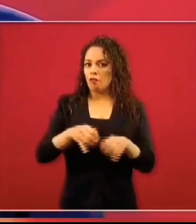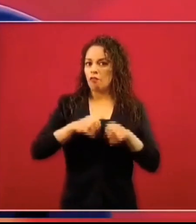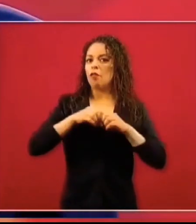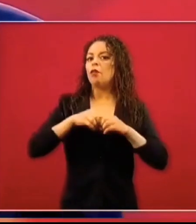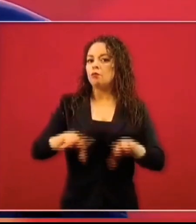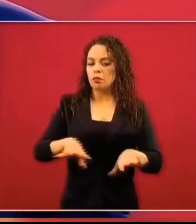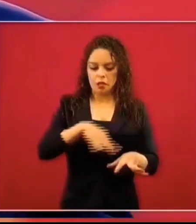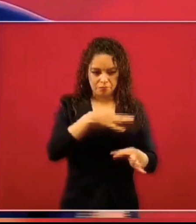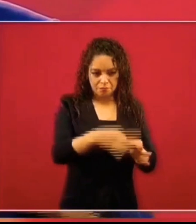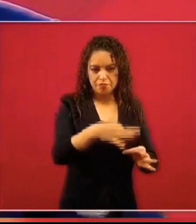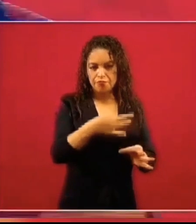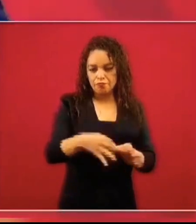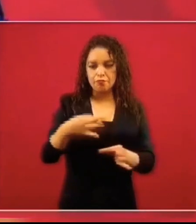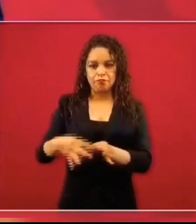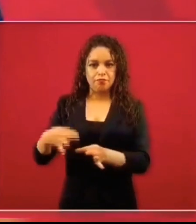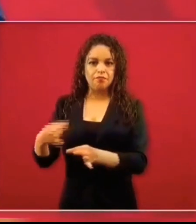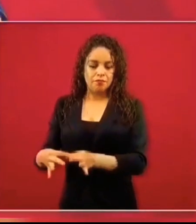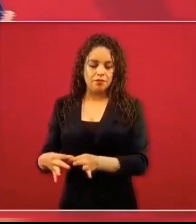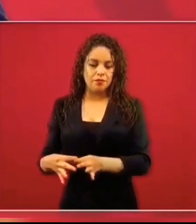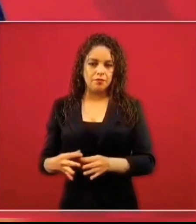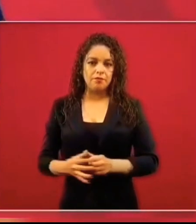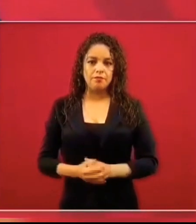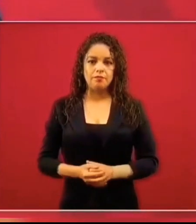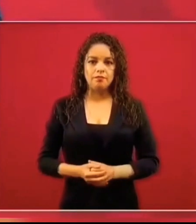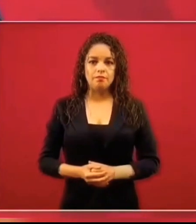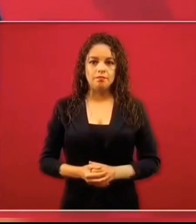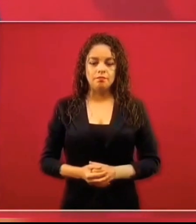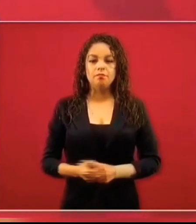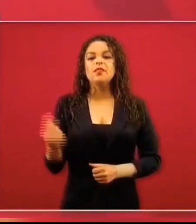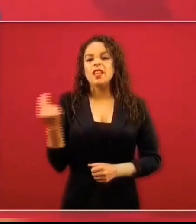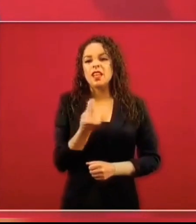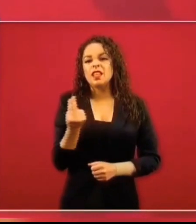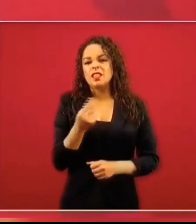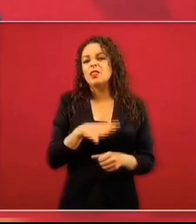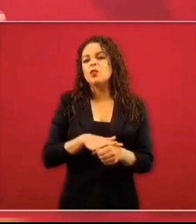Lo que tenemos que hacer es seguir